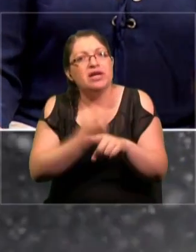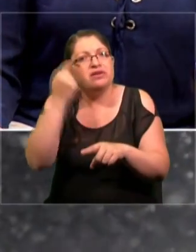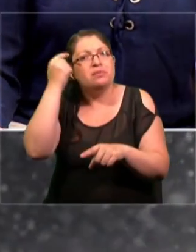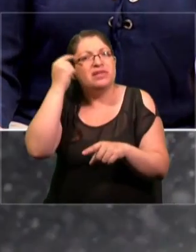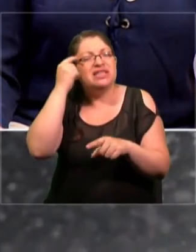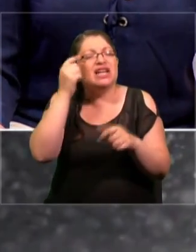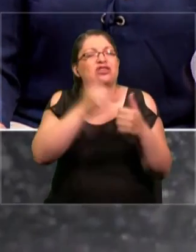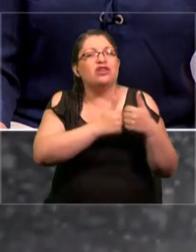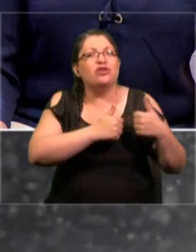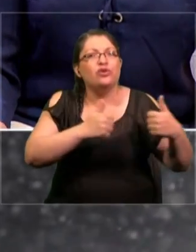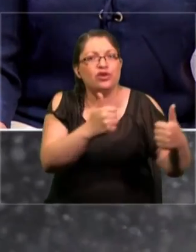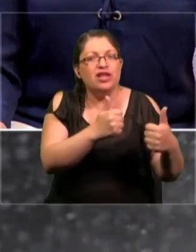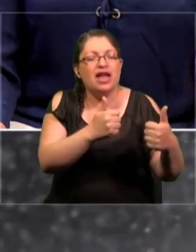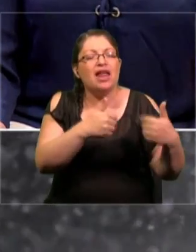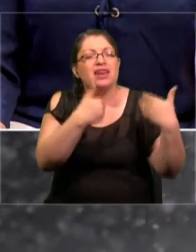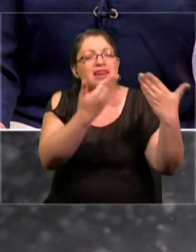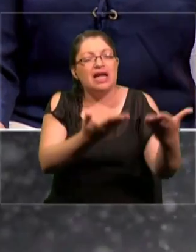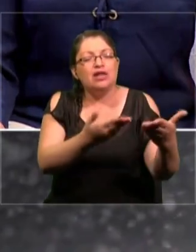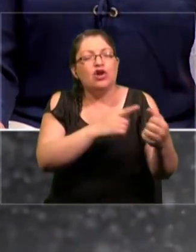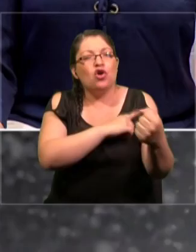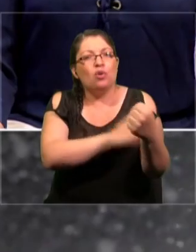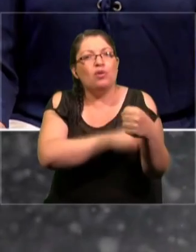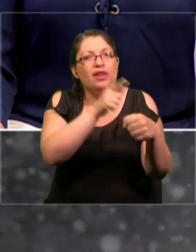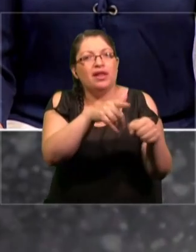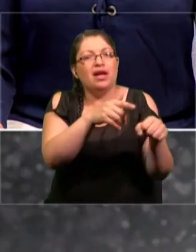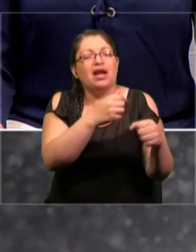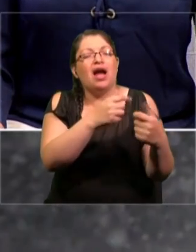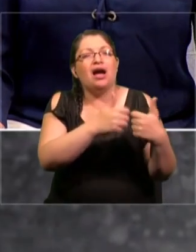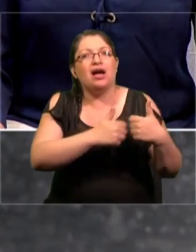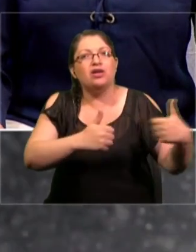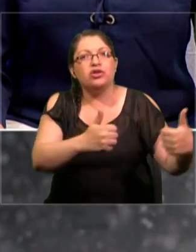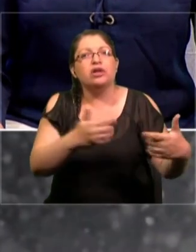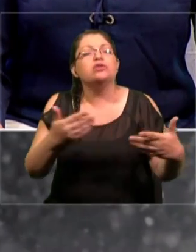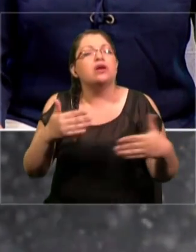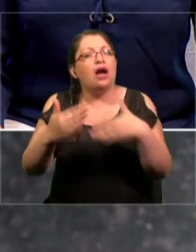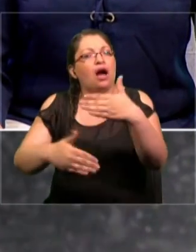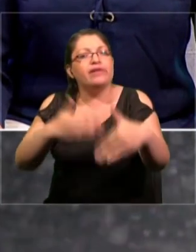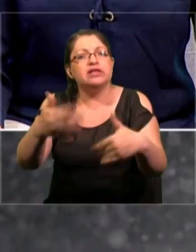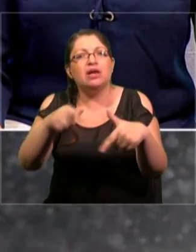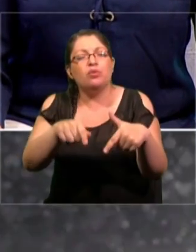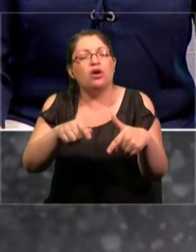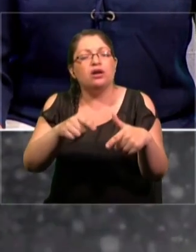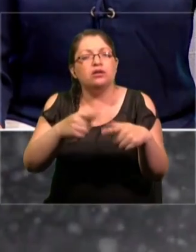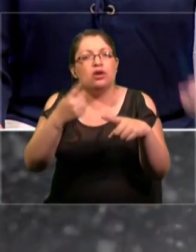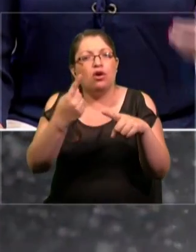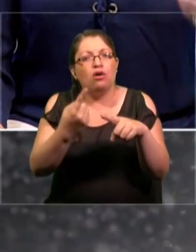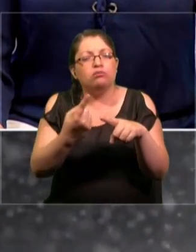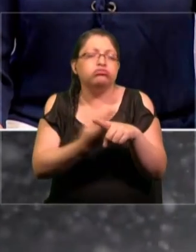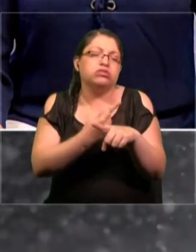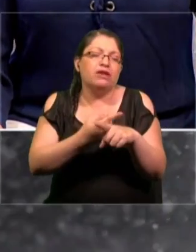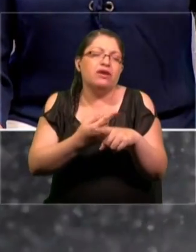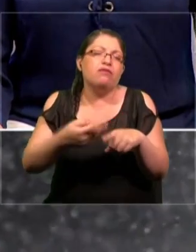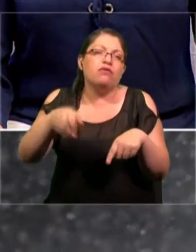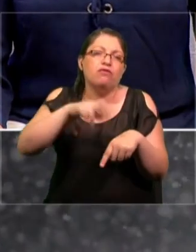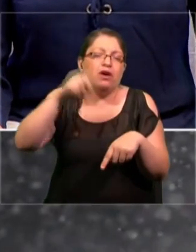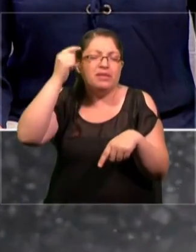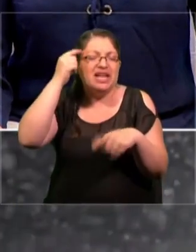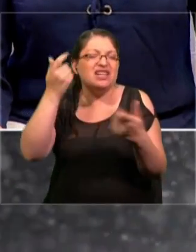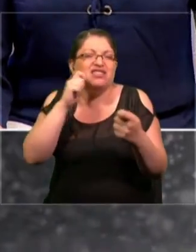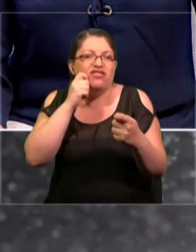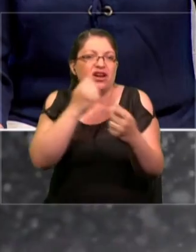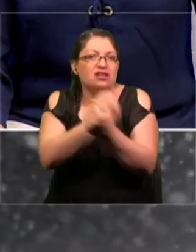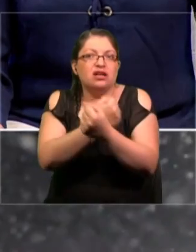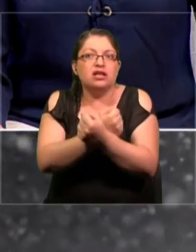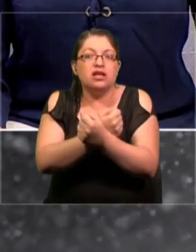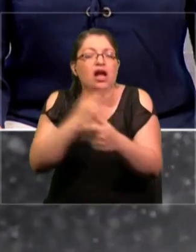la legitimidad de esta autoridad. ¿Cómo podemos avanzar en esta redefinición de la policía y de la política?